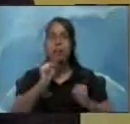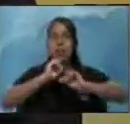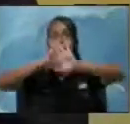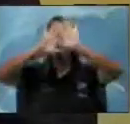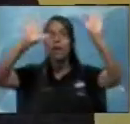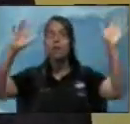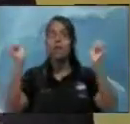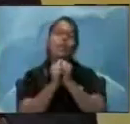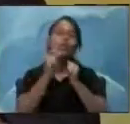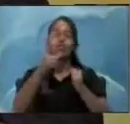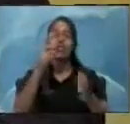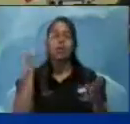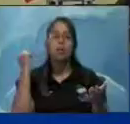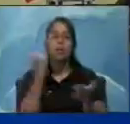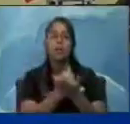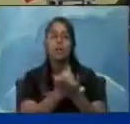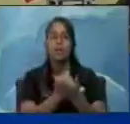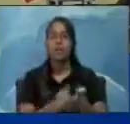cuando